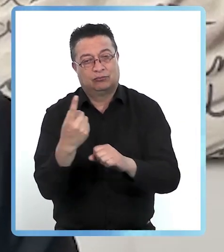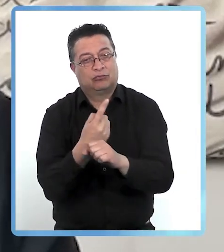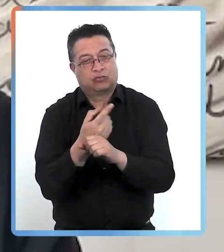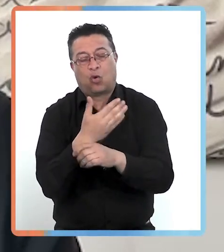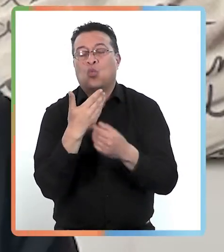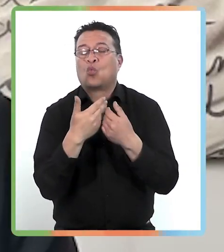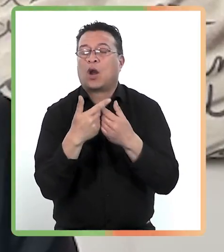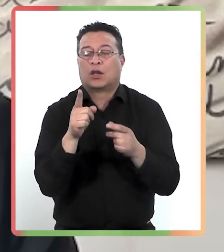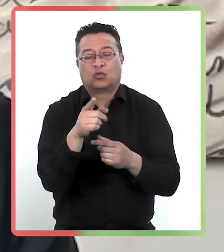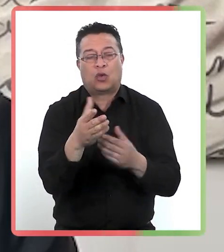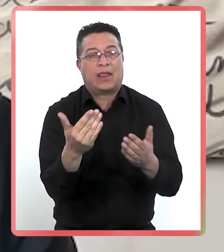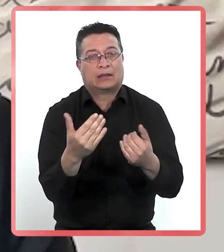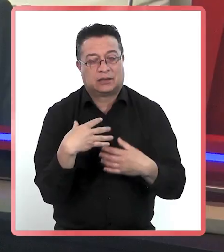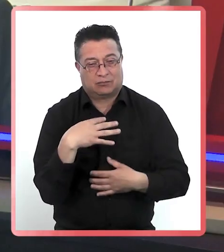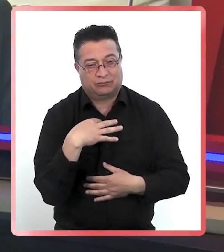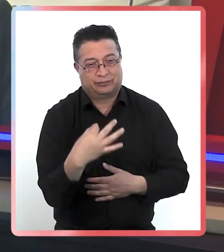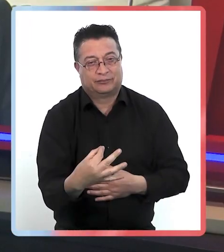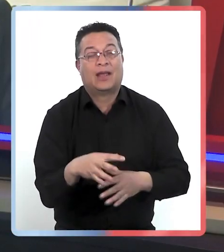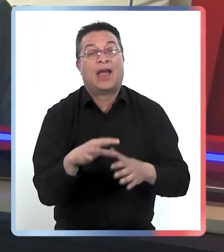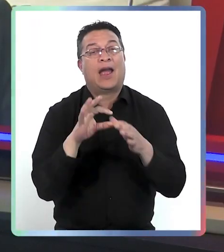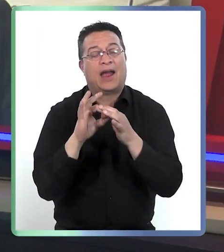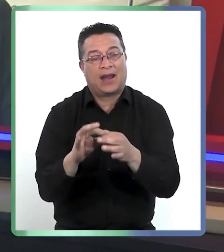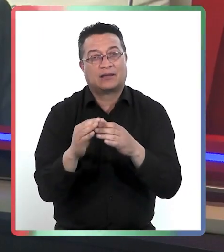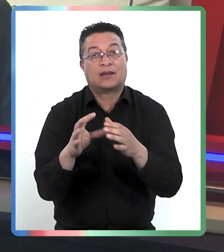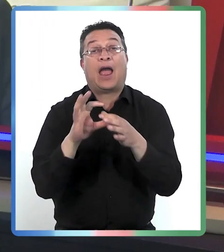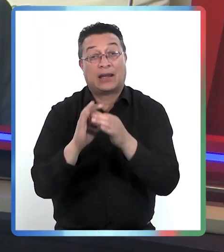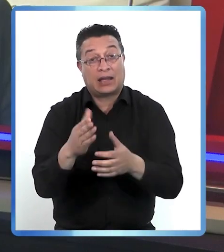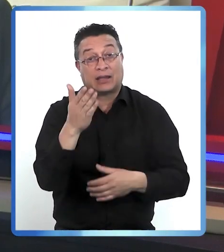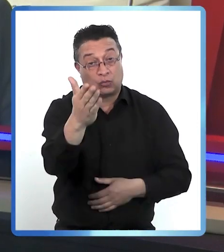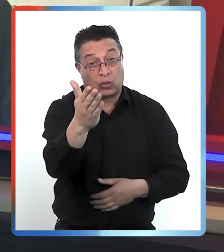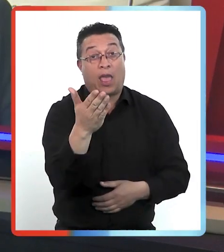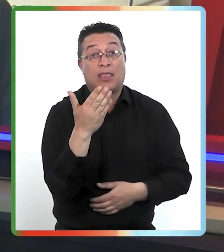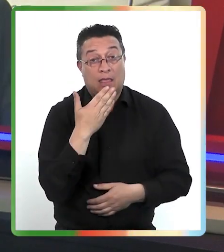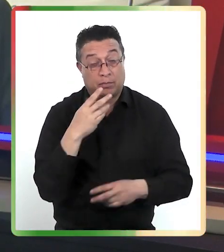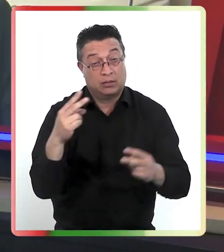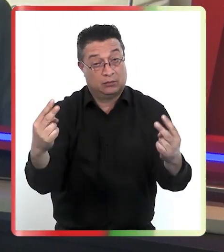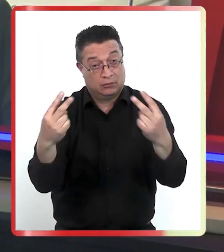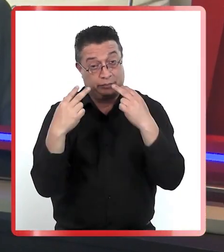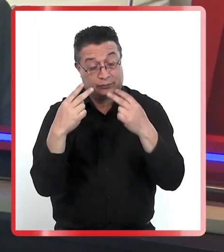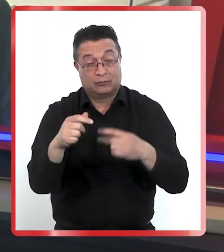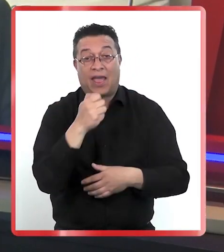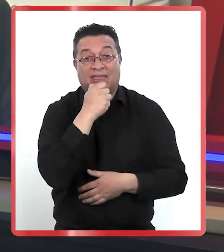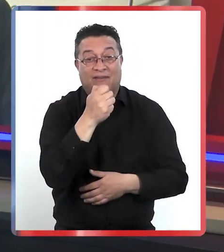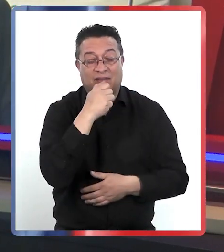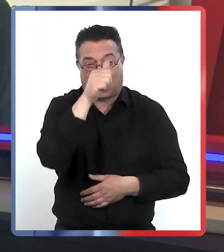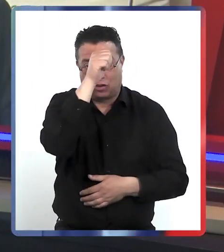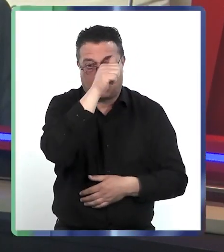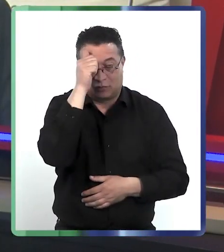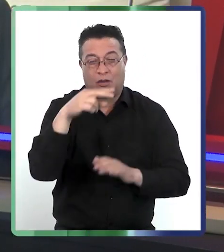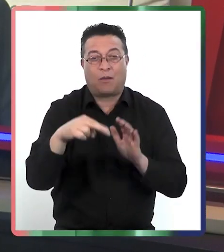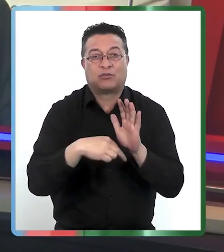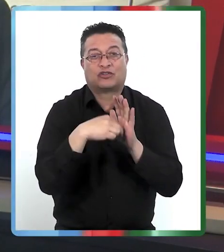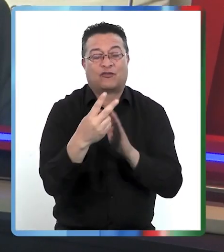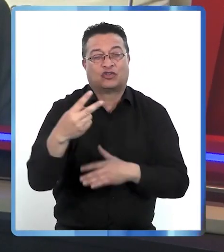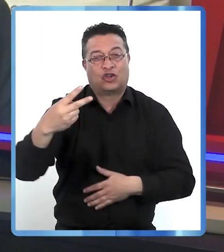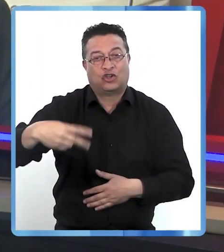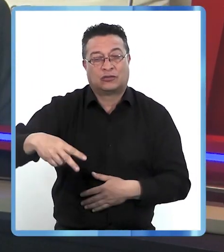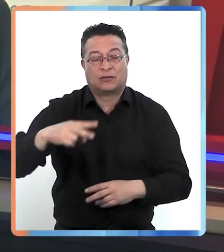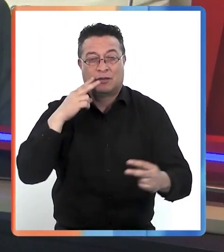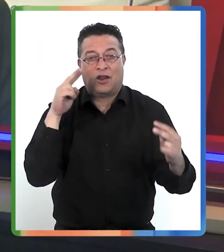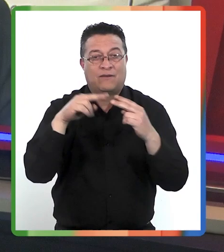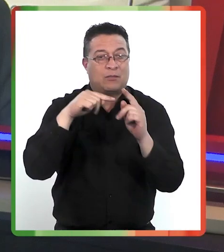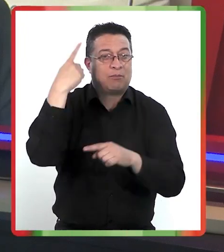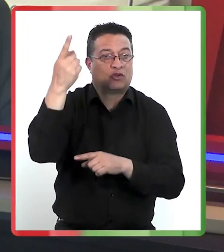seguir conversando cuando ustedes lo necesiten. Muchas gracias. Y muchas gracias a ustedes también por acompañarnos en la entrevista del domingo de Portavoz